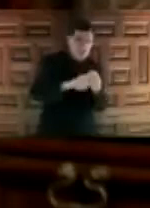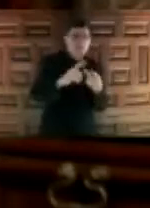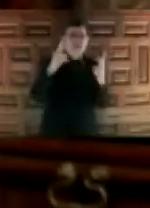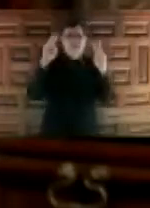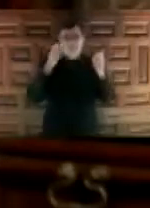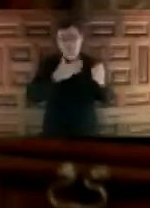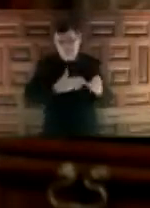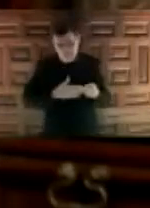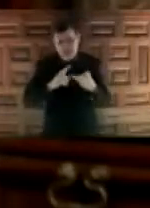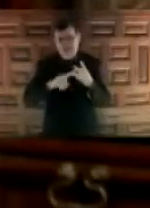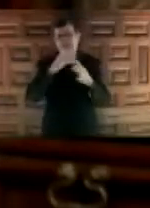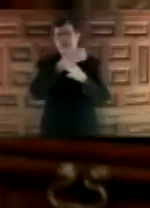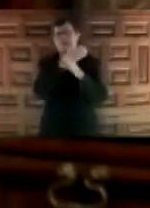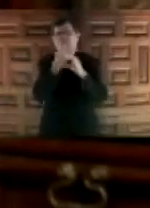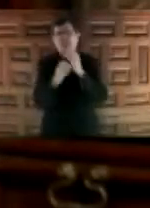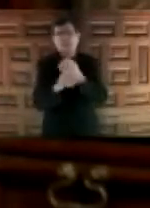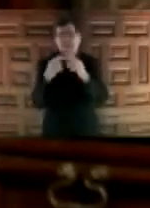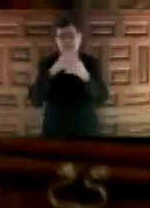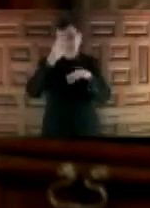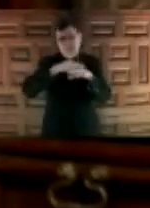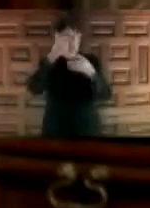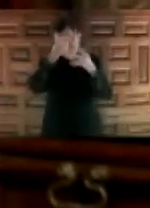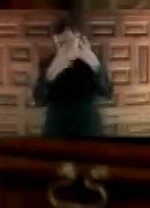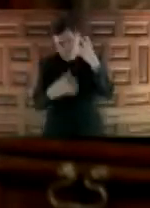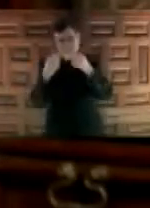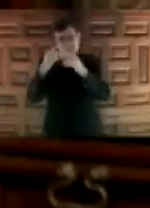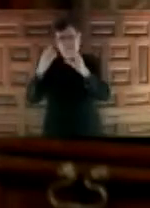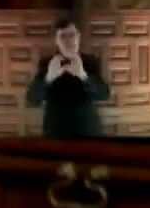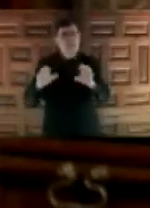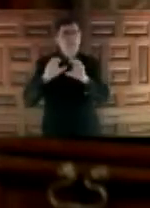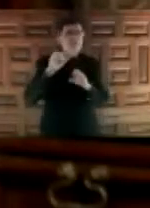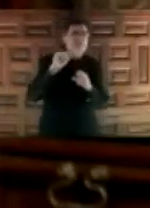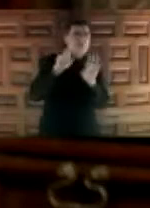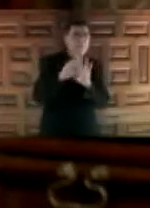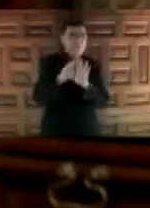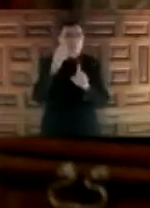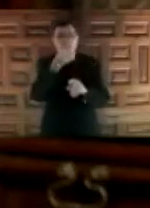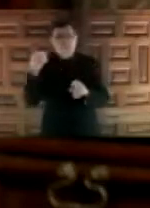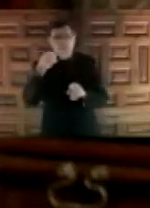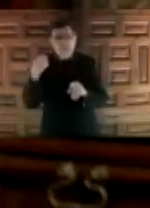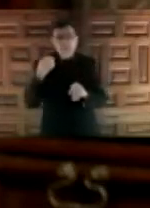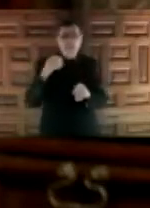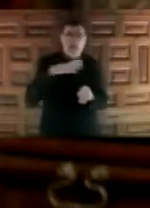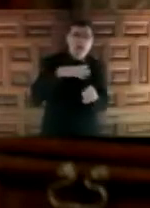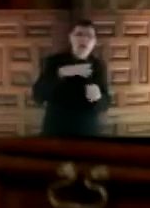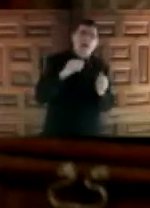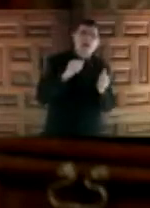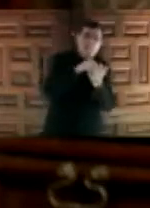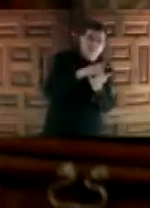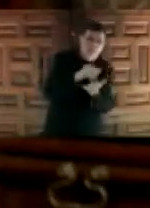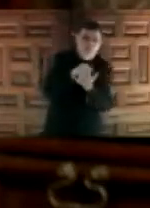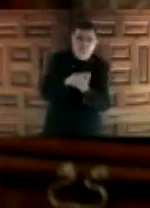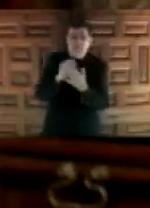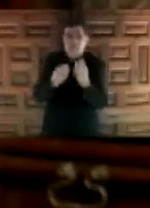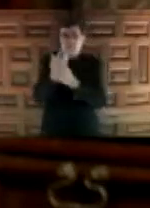ver con temas de justicia, tiene que ver. Es decir, más que si ya tienen computadora las organizaciones o que si ya se publicaron 4 artículos